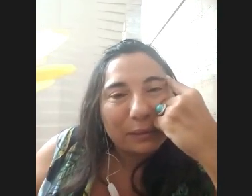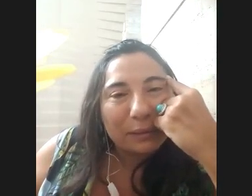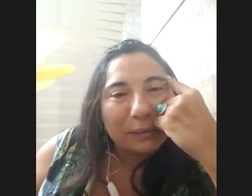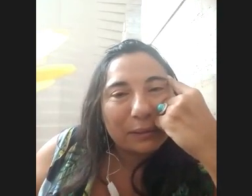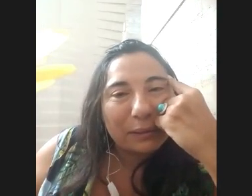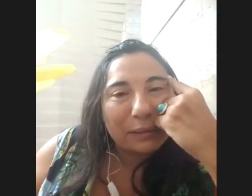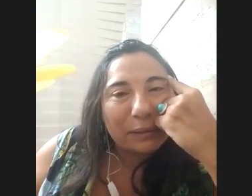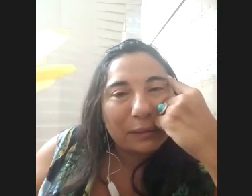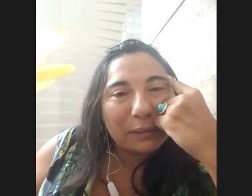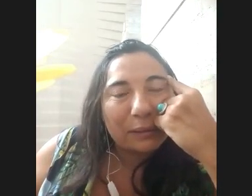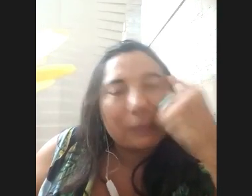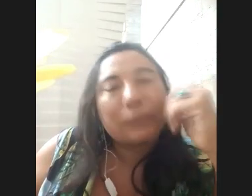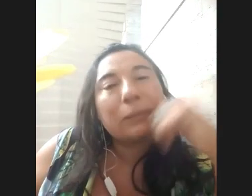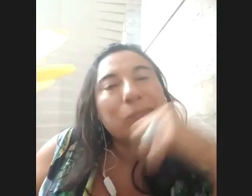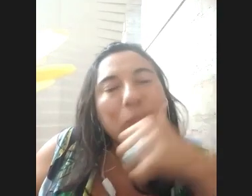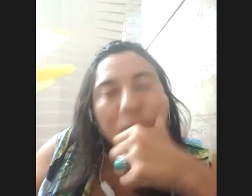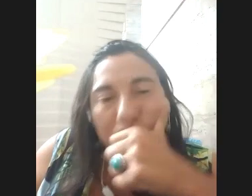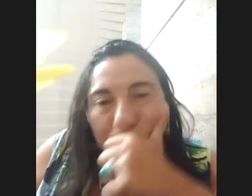bien